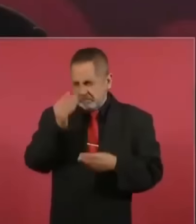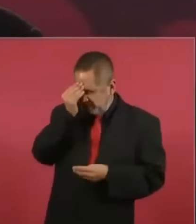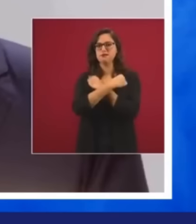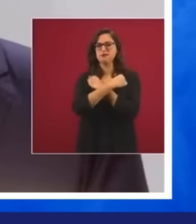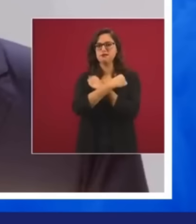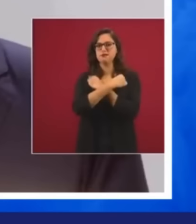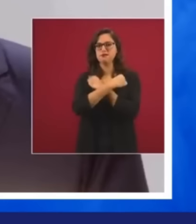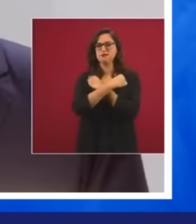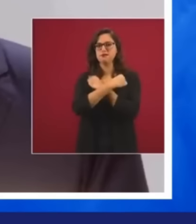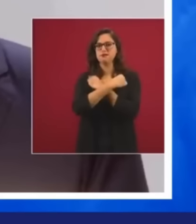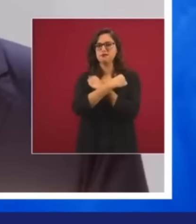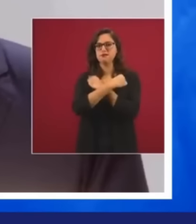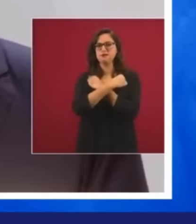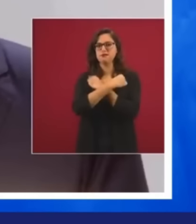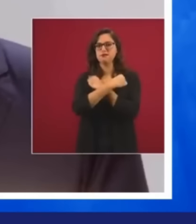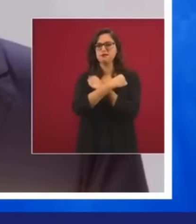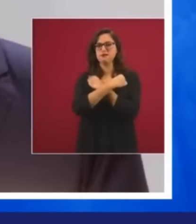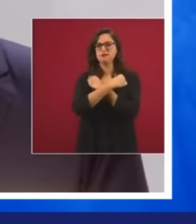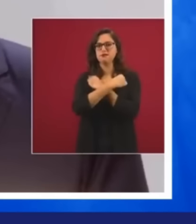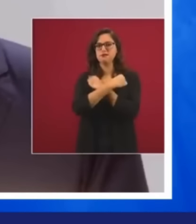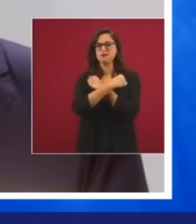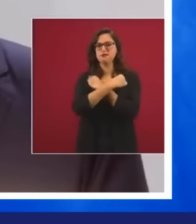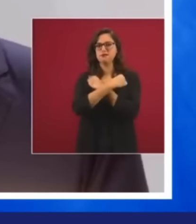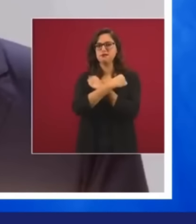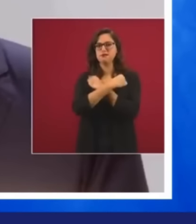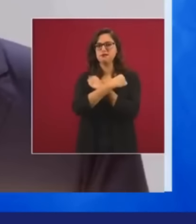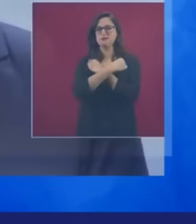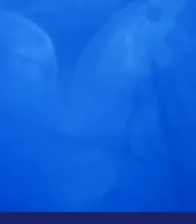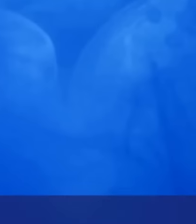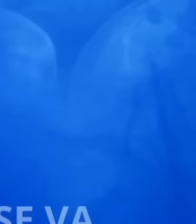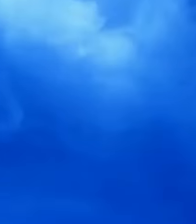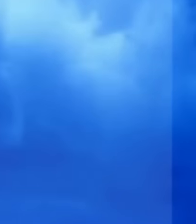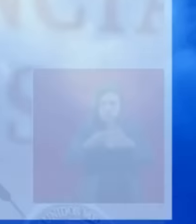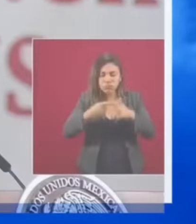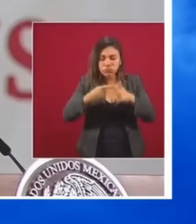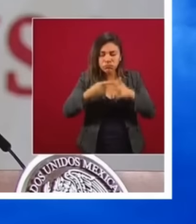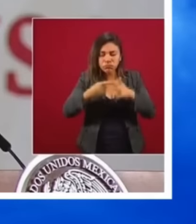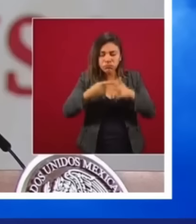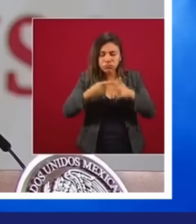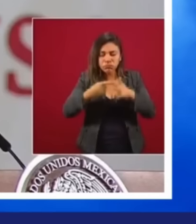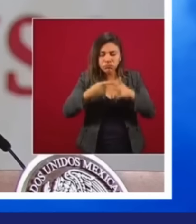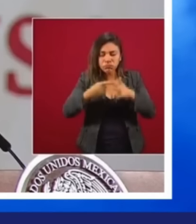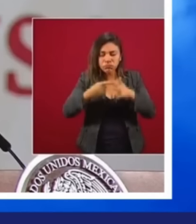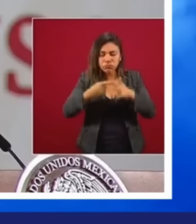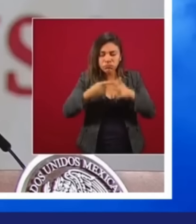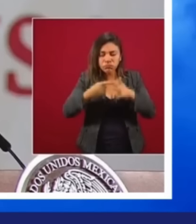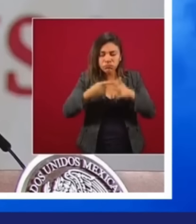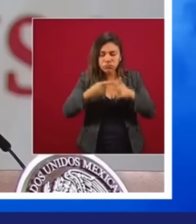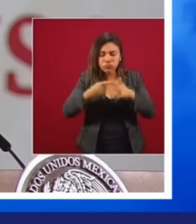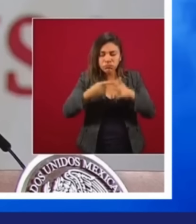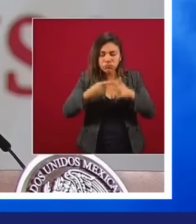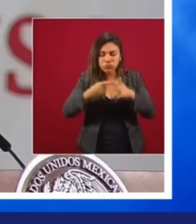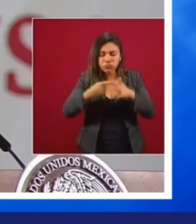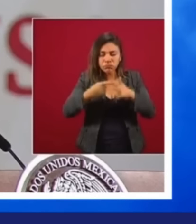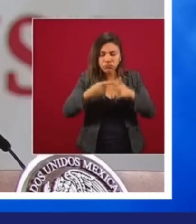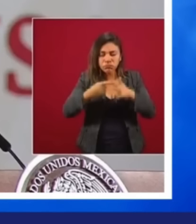mal el señor Andrés Manuel ya le dejó una serie de consejos a Claudia sham de cómo debe de dar su mañanera si